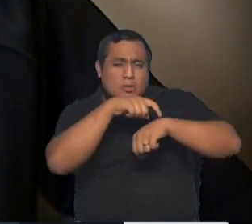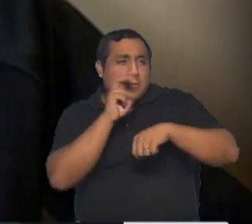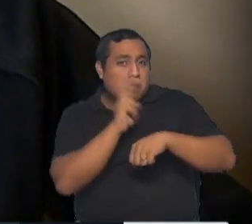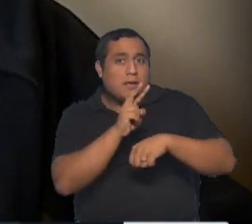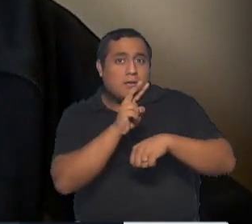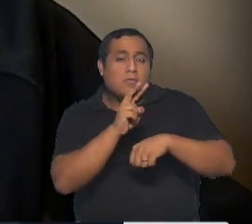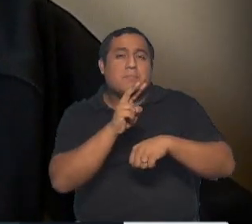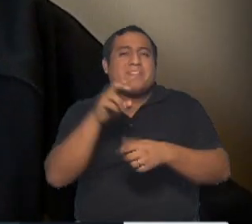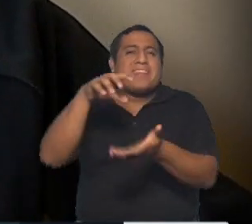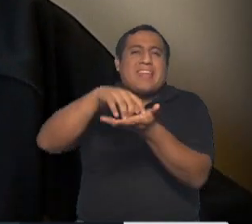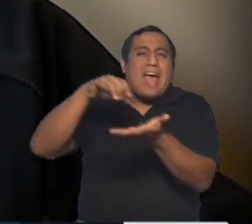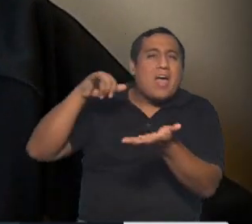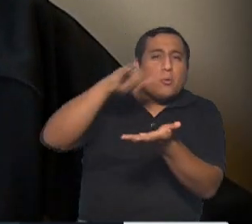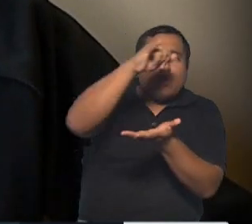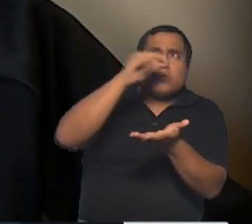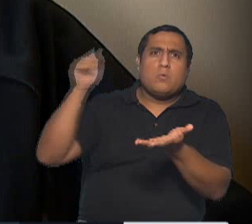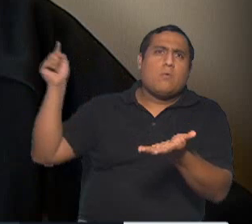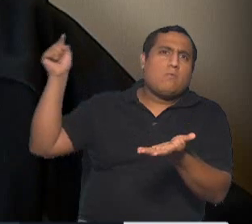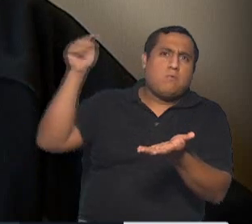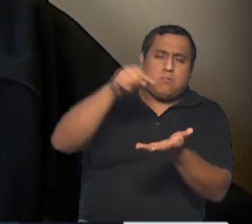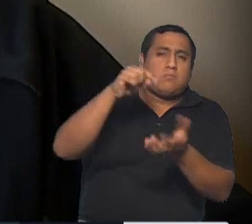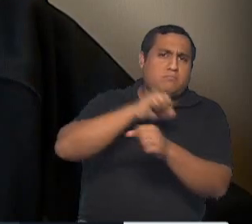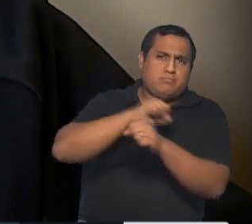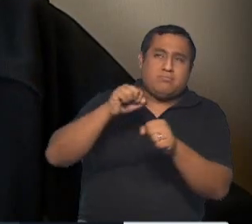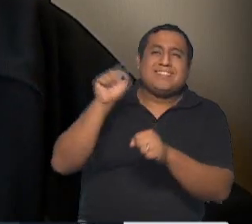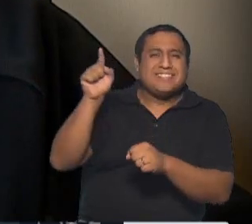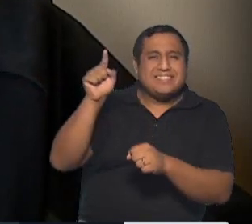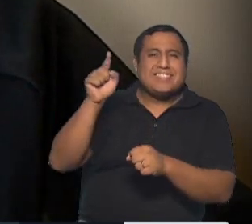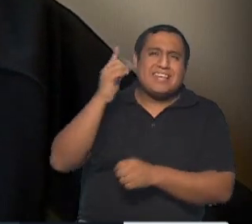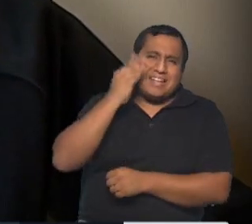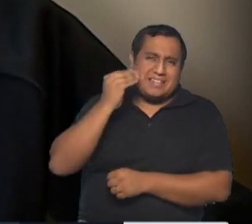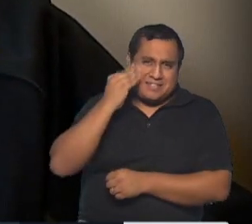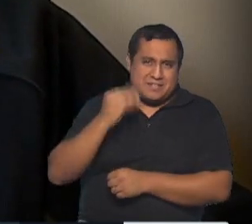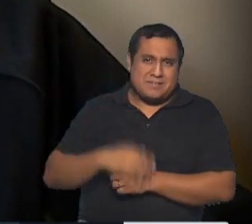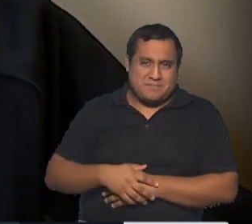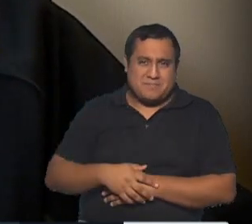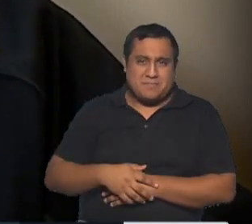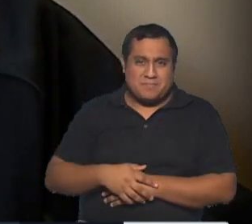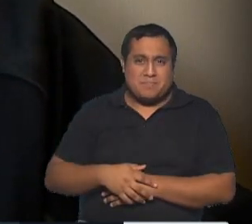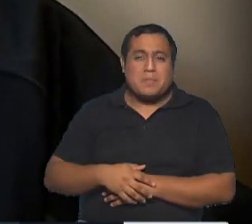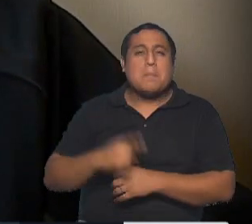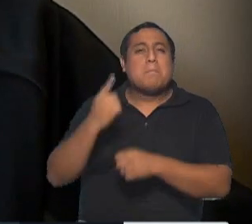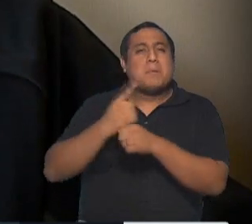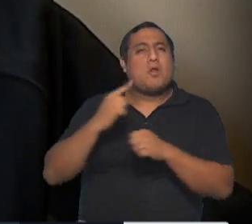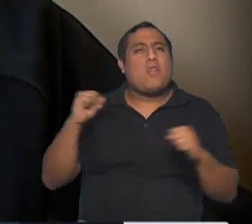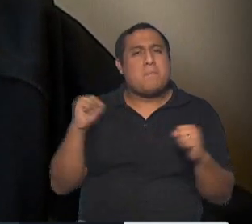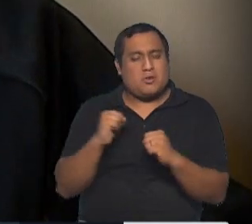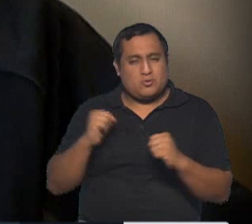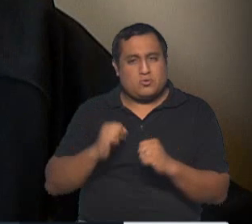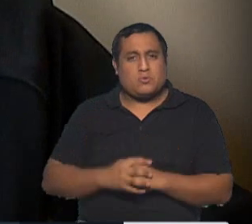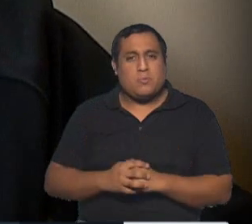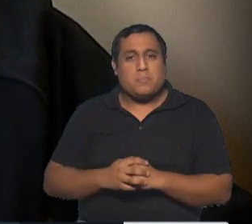Atacan el aeropuerto, los británicos, del día 1 de mayo. A